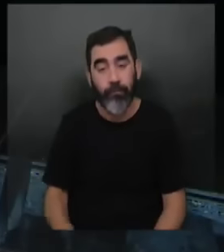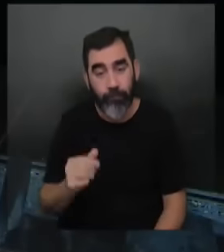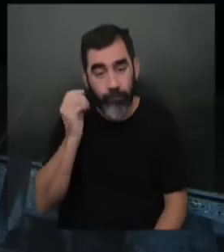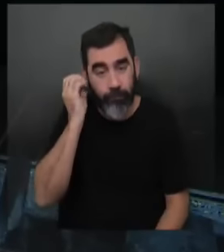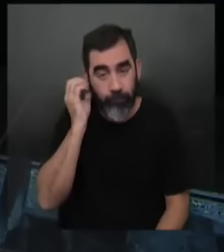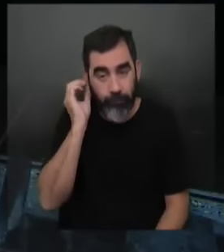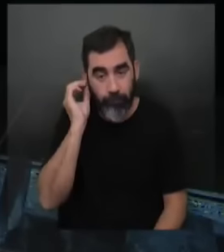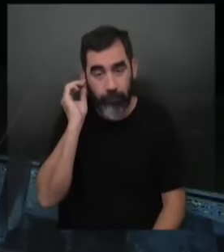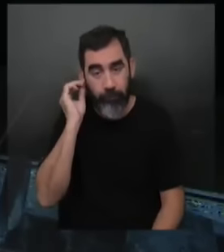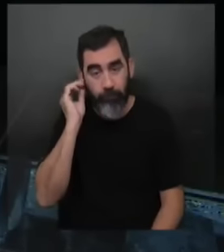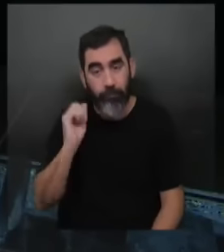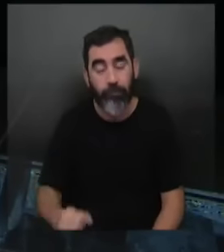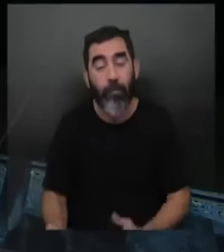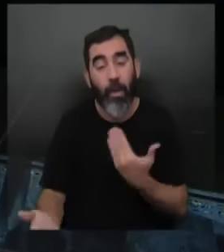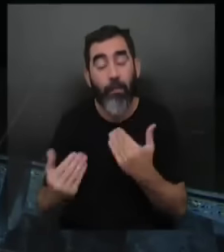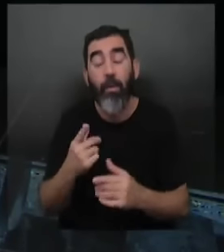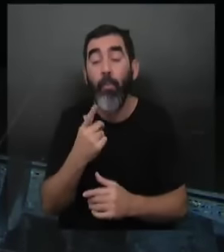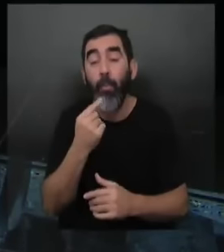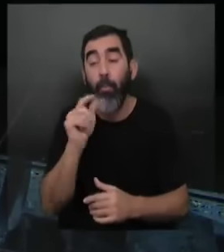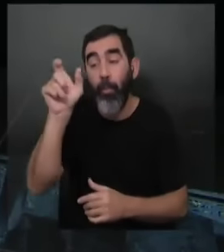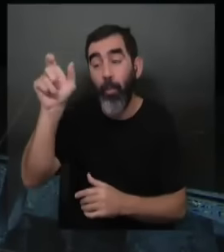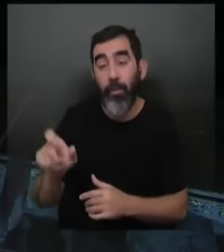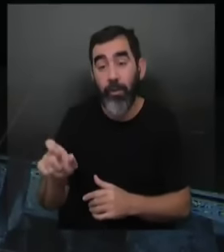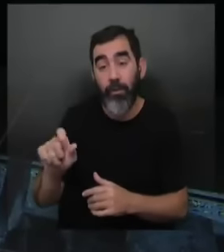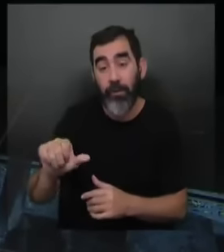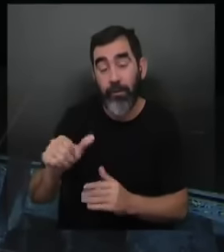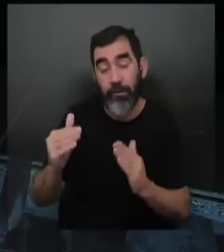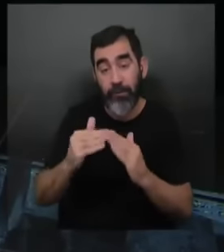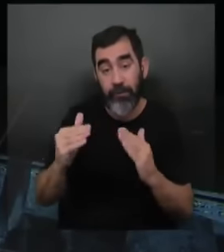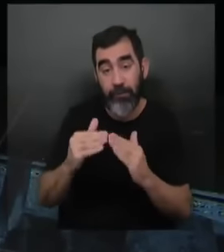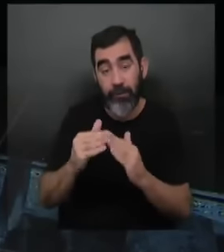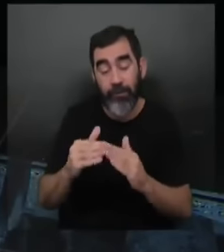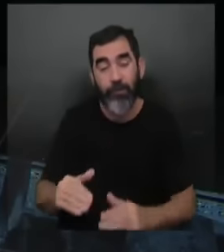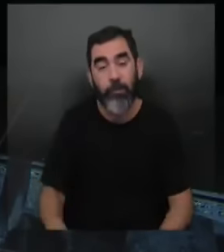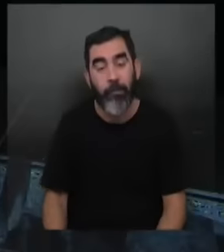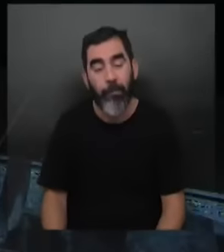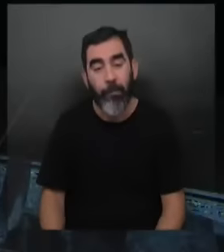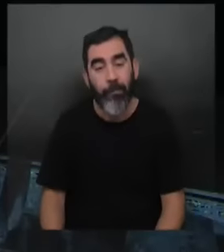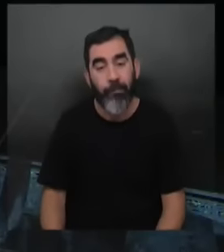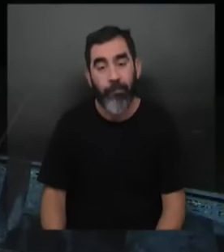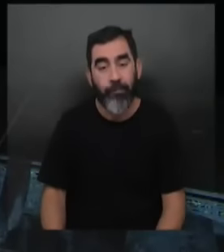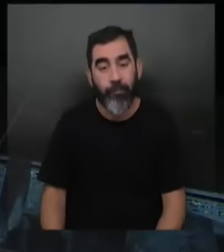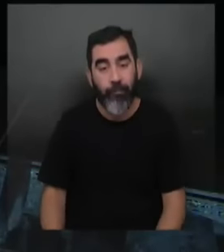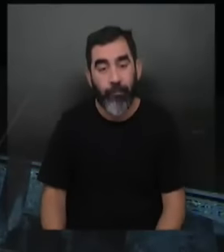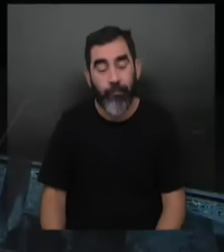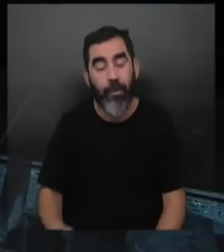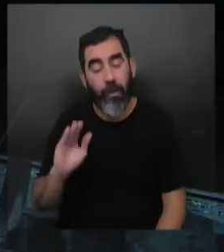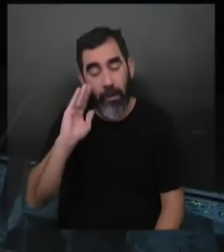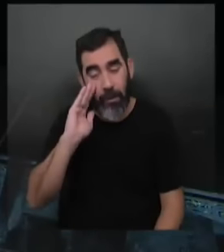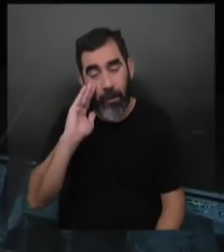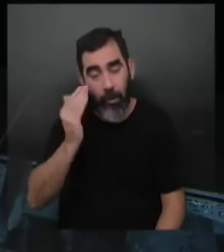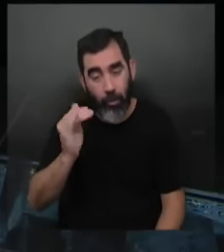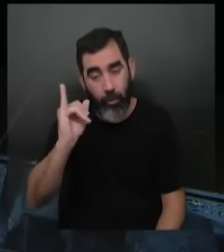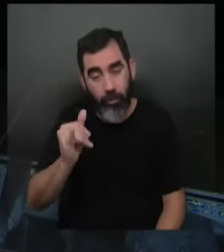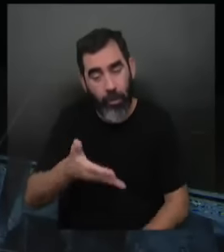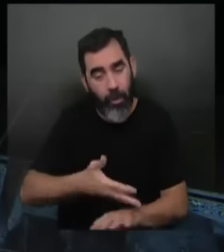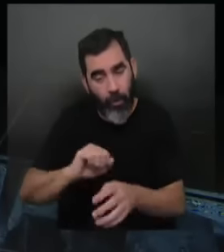caso de noticias habló con el policía beneficiario de esta vivienda y bueno reconoció